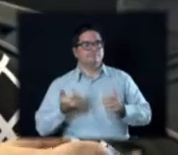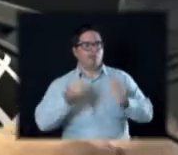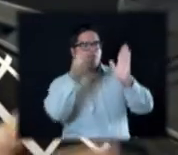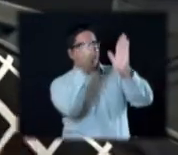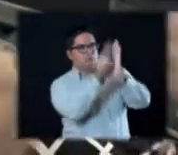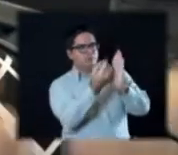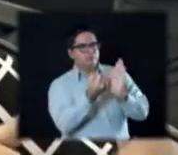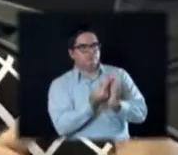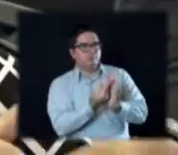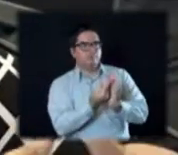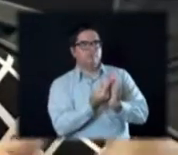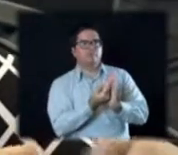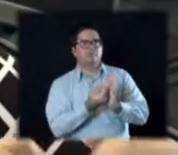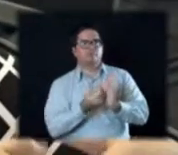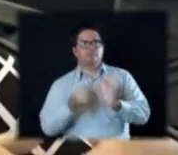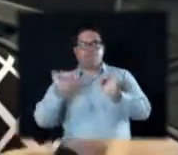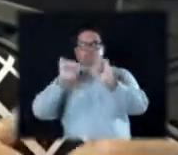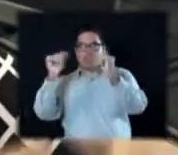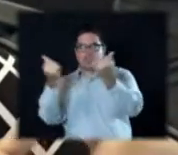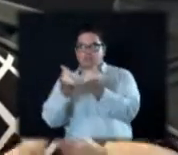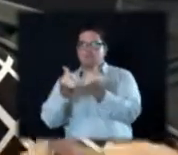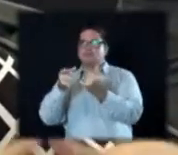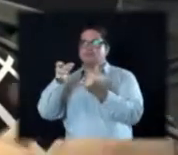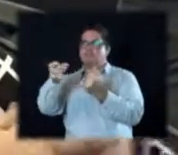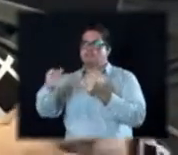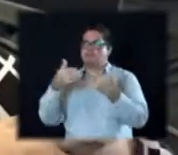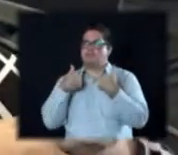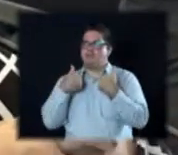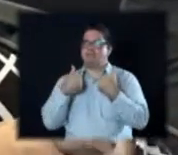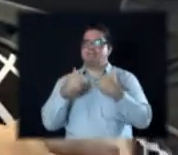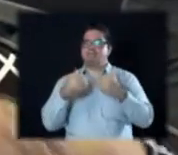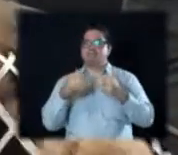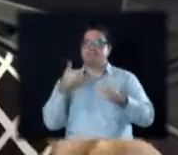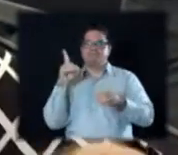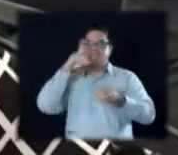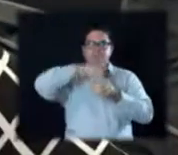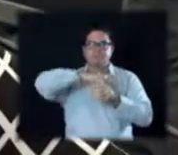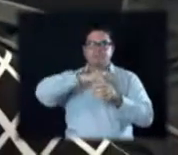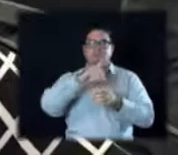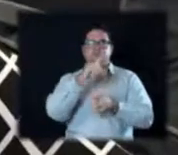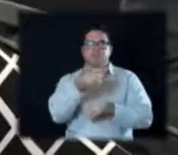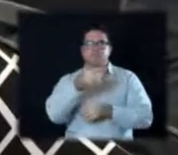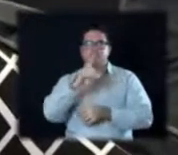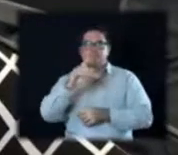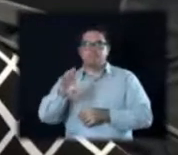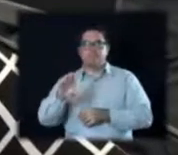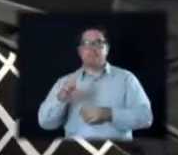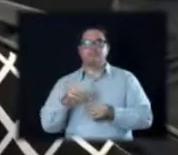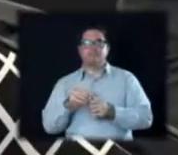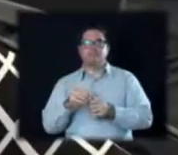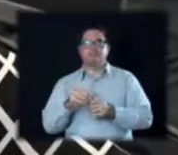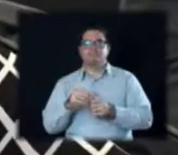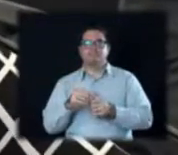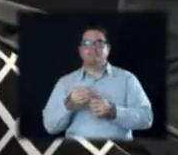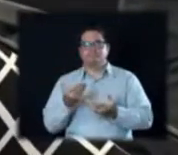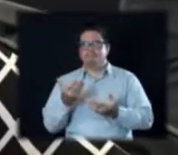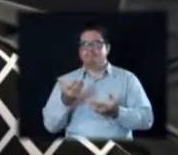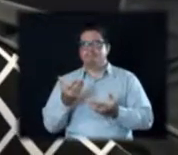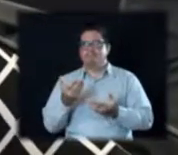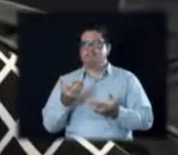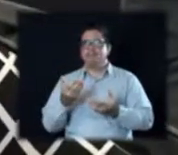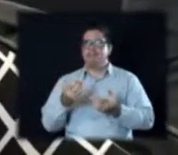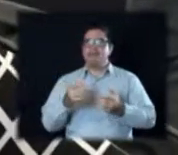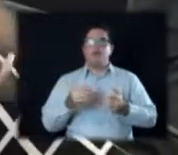Aunque hubo mucho que se aprobó diciendo a las agencias que tenían que depositar en el Banco de Desarrollo Gubernamental, con